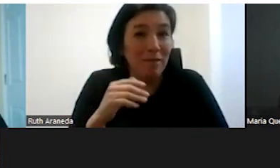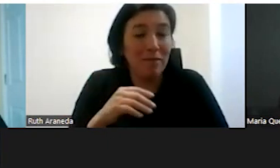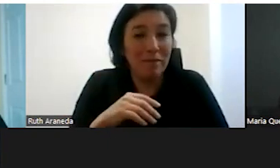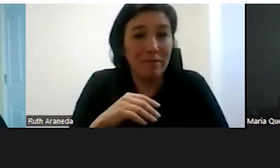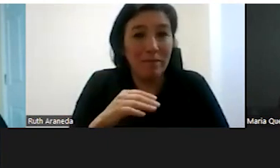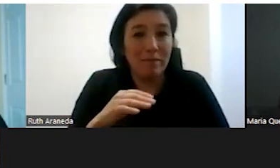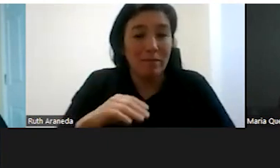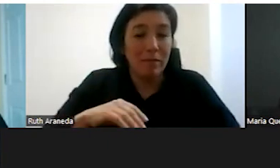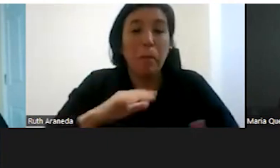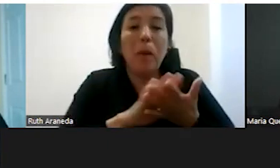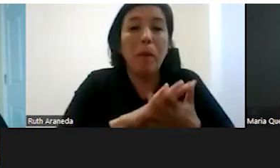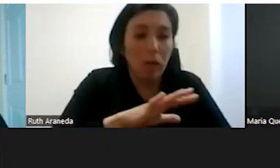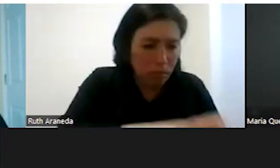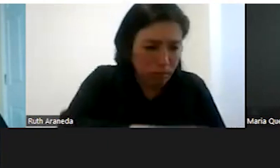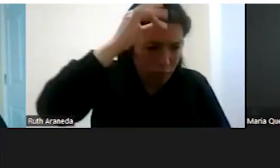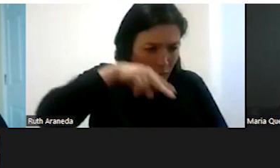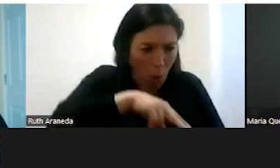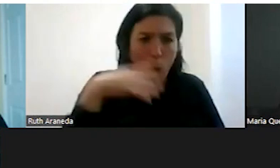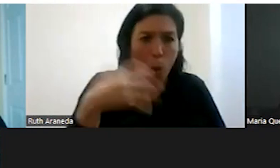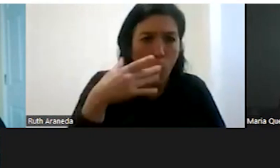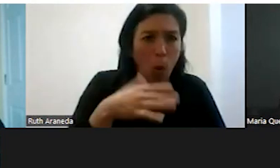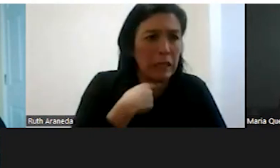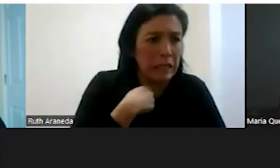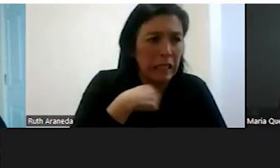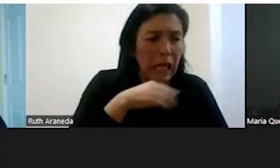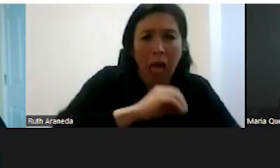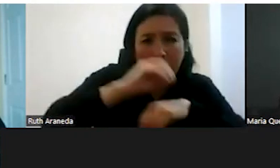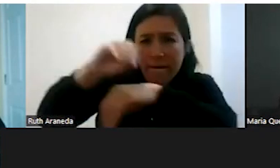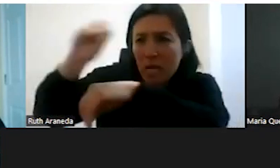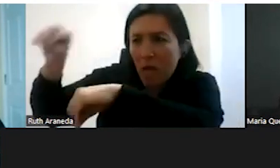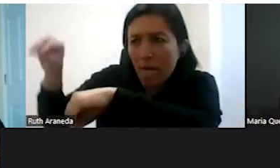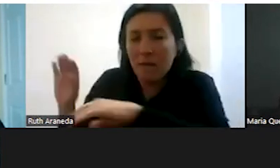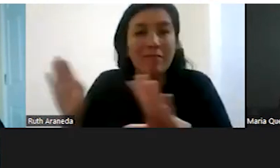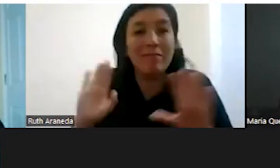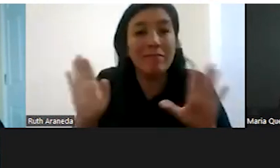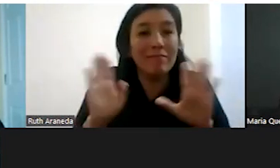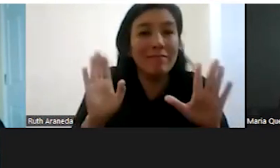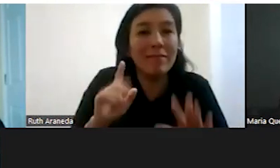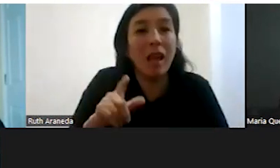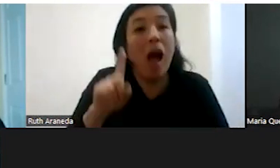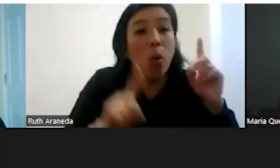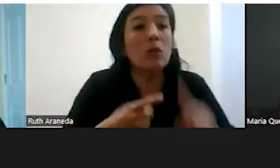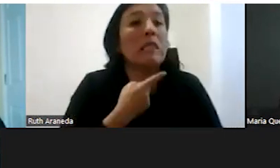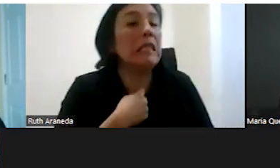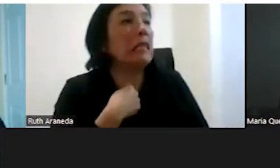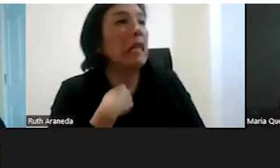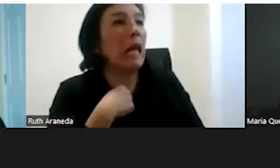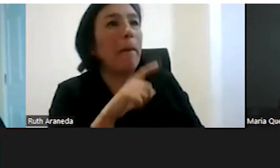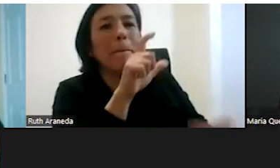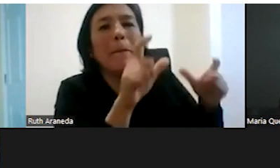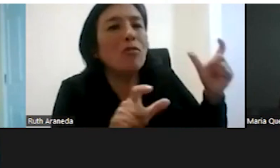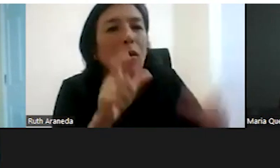arqueológicos, por ejemplo, y que sí son muy relevantes para las comunidades locales. Muchas